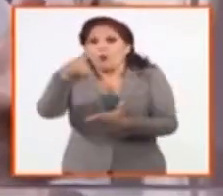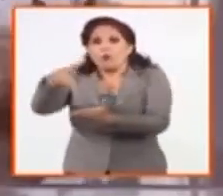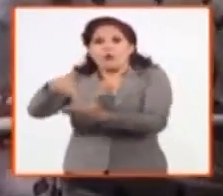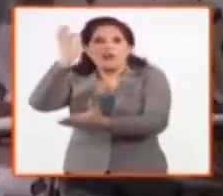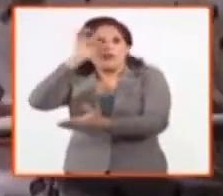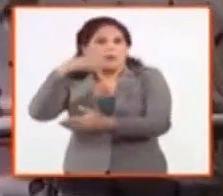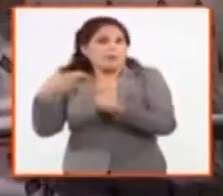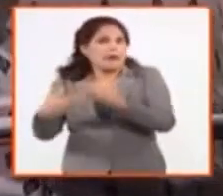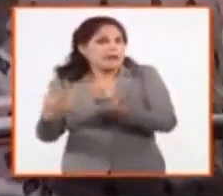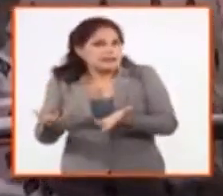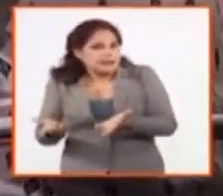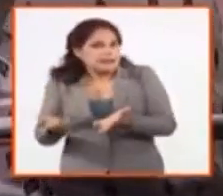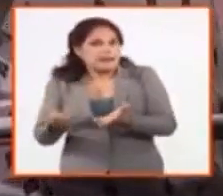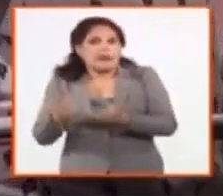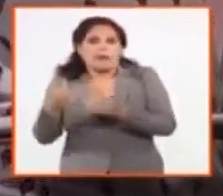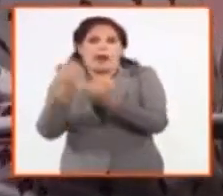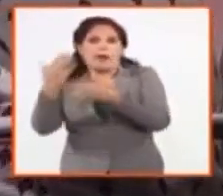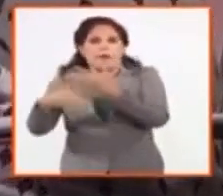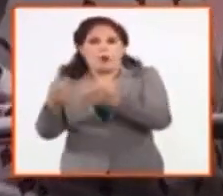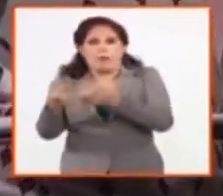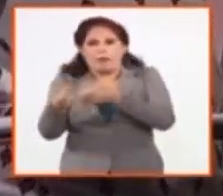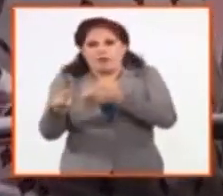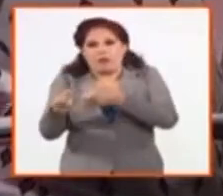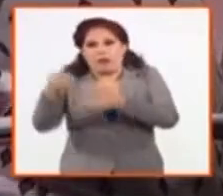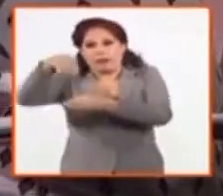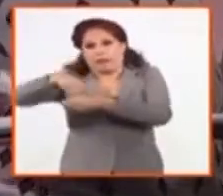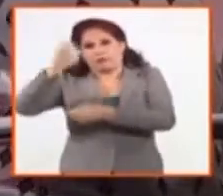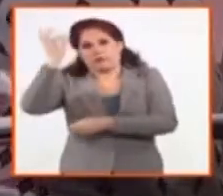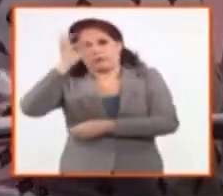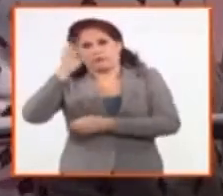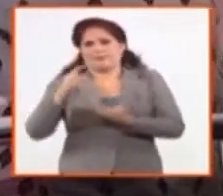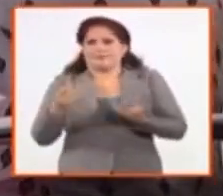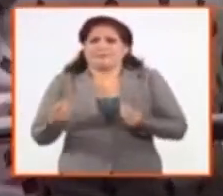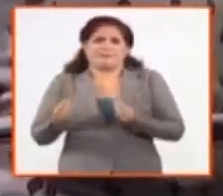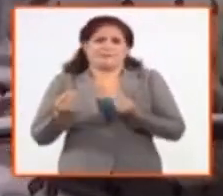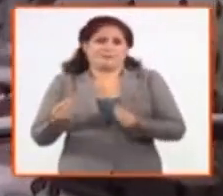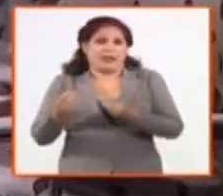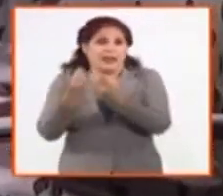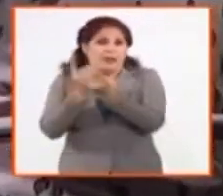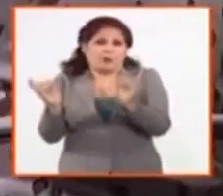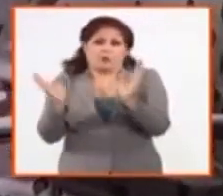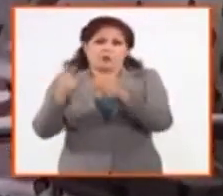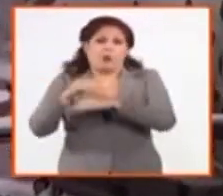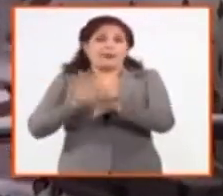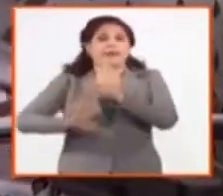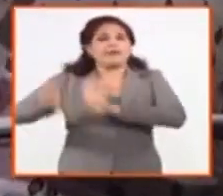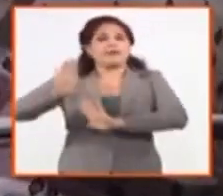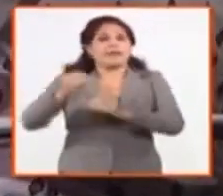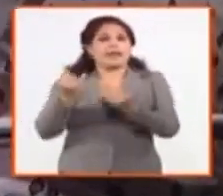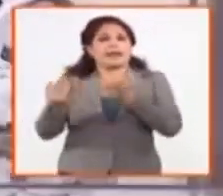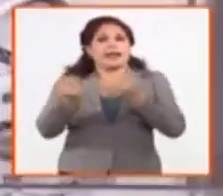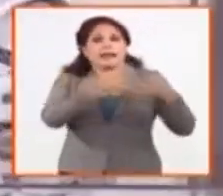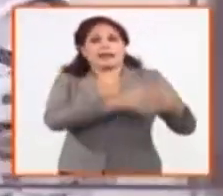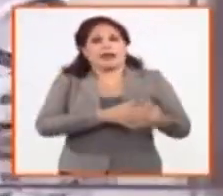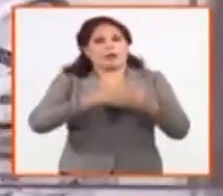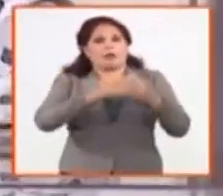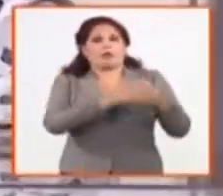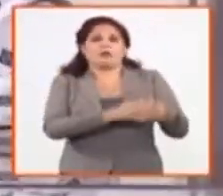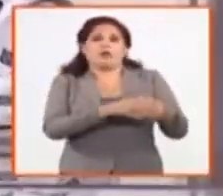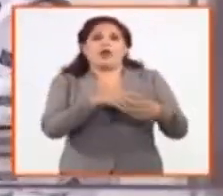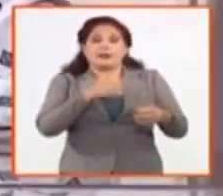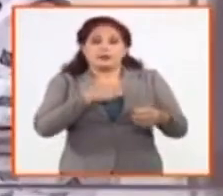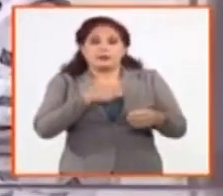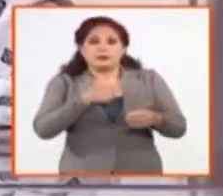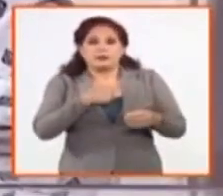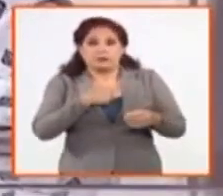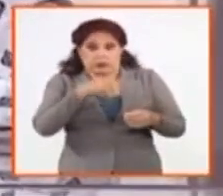reconocieron de que nunca les interesó, de que no era bueno, el objetivo mira, de llevar la democracia a Afganistán, sino defender sus intereses. Mira, yo me encontré un sticker que lo voy a